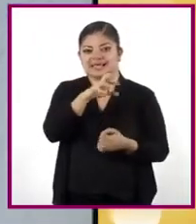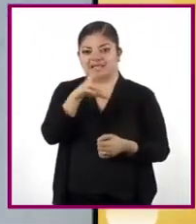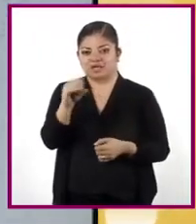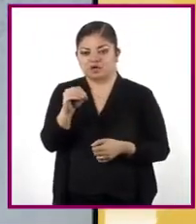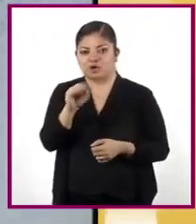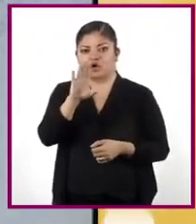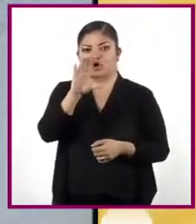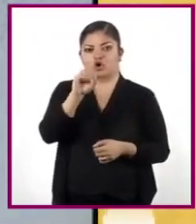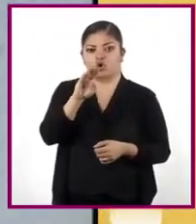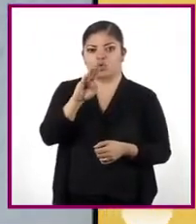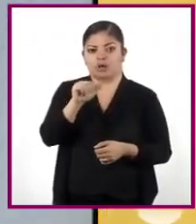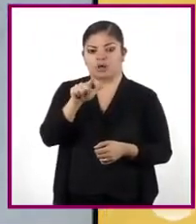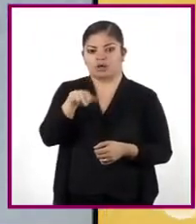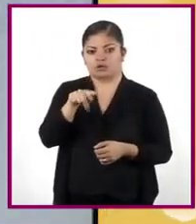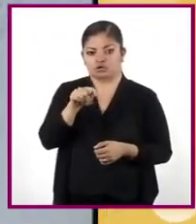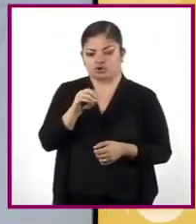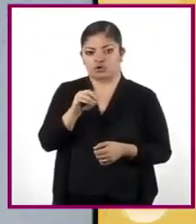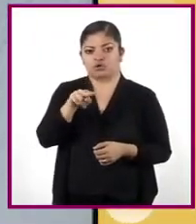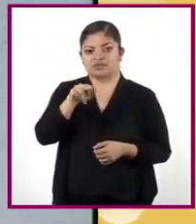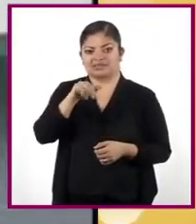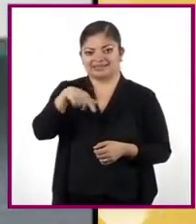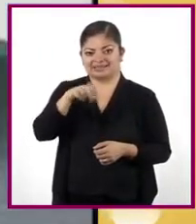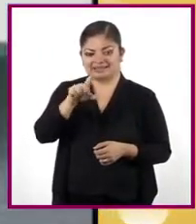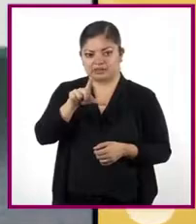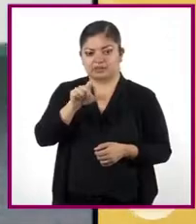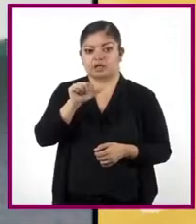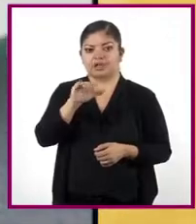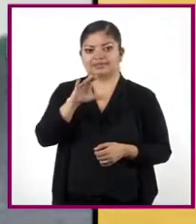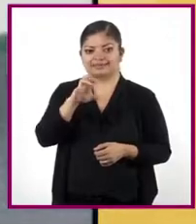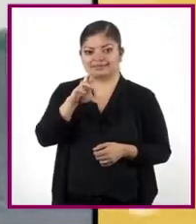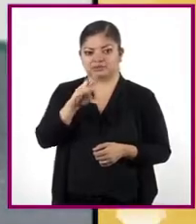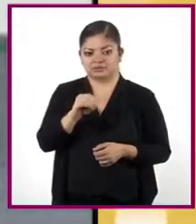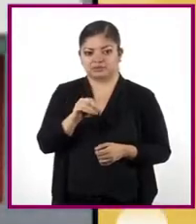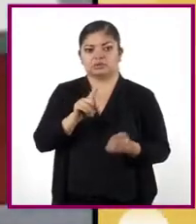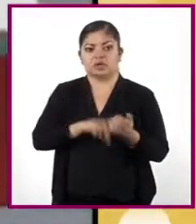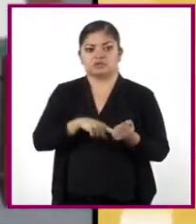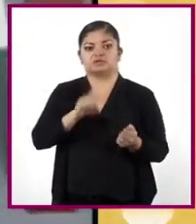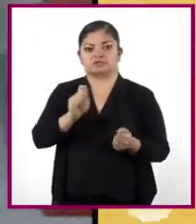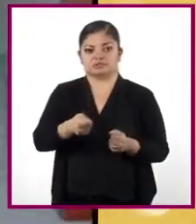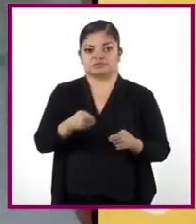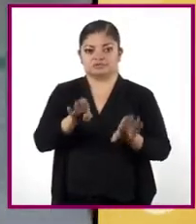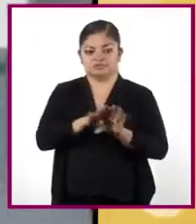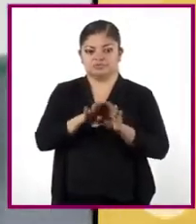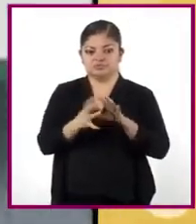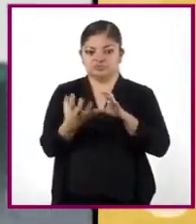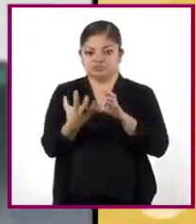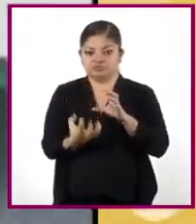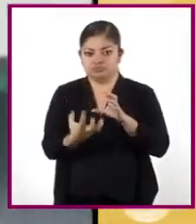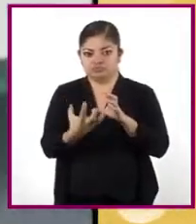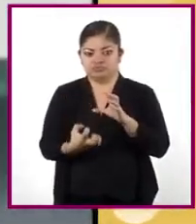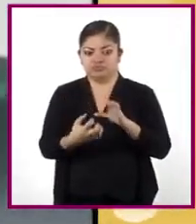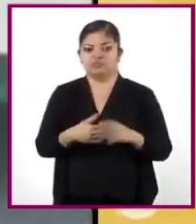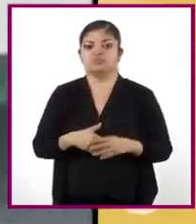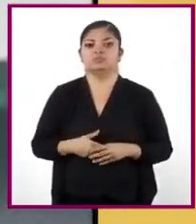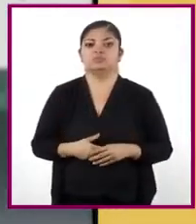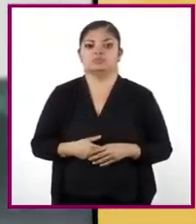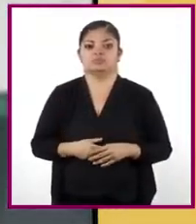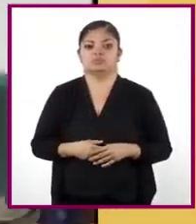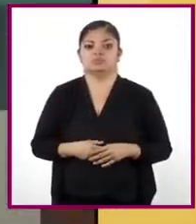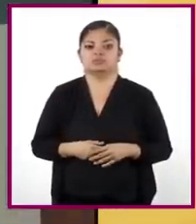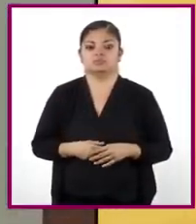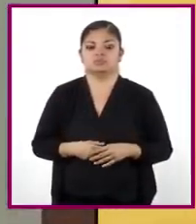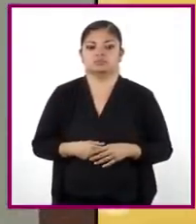el cobalto, el níquel o el acero, que han adquirido la propiedad magnética.